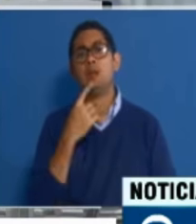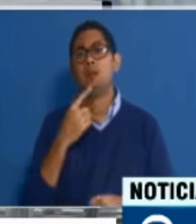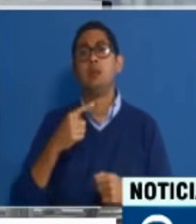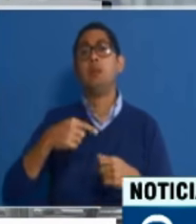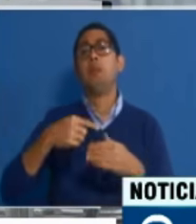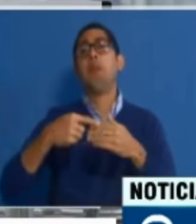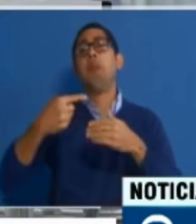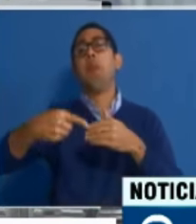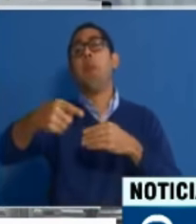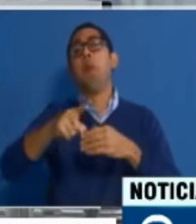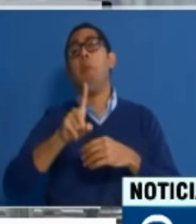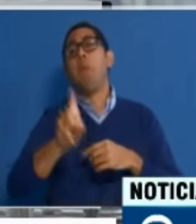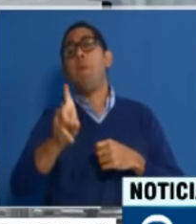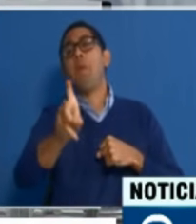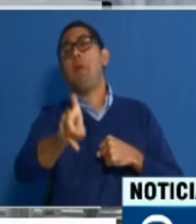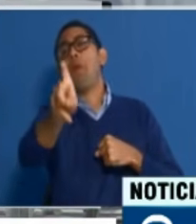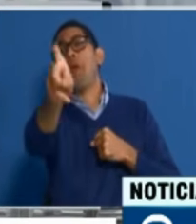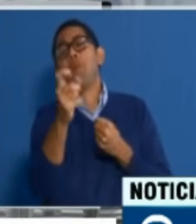cuántos meses porque no sabemos,